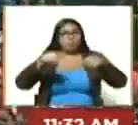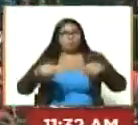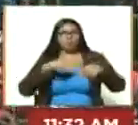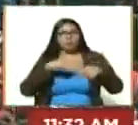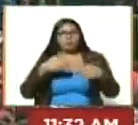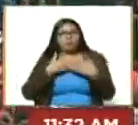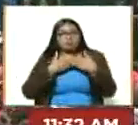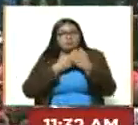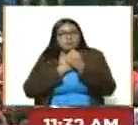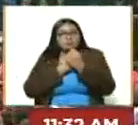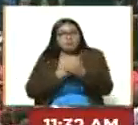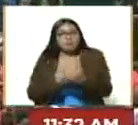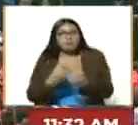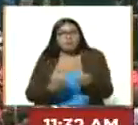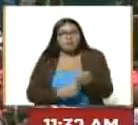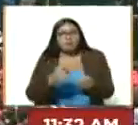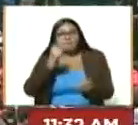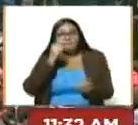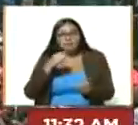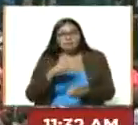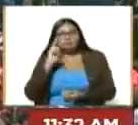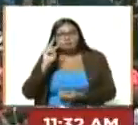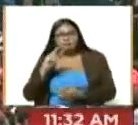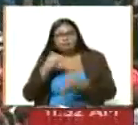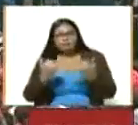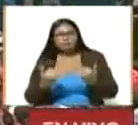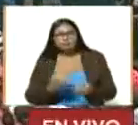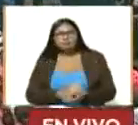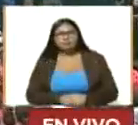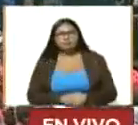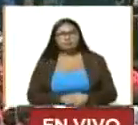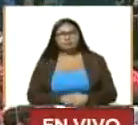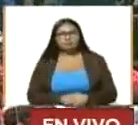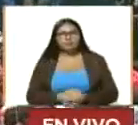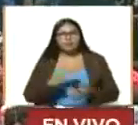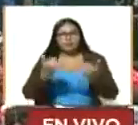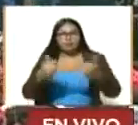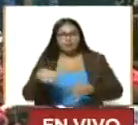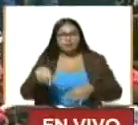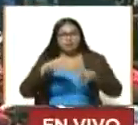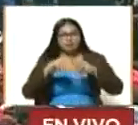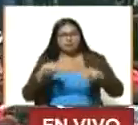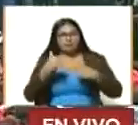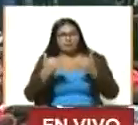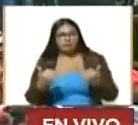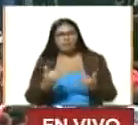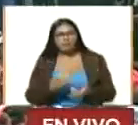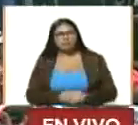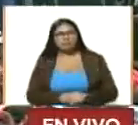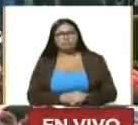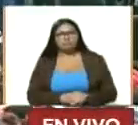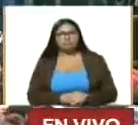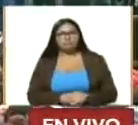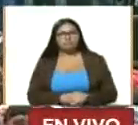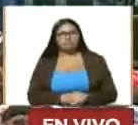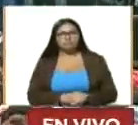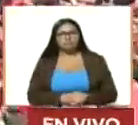querido hermano, paisano, hijo de esta tierra, hijo de